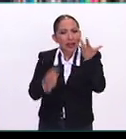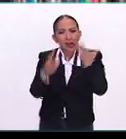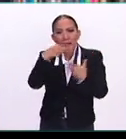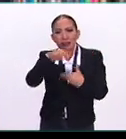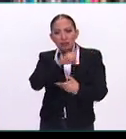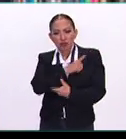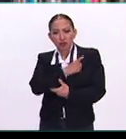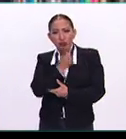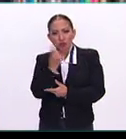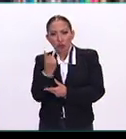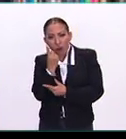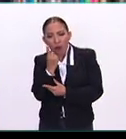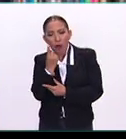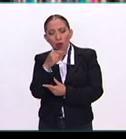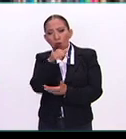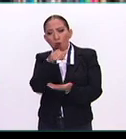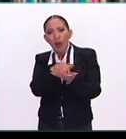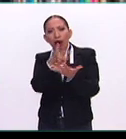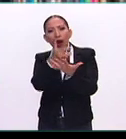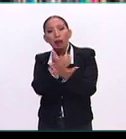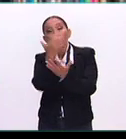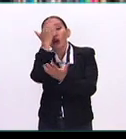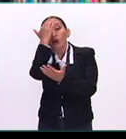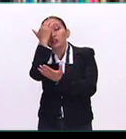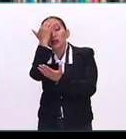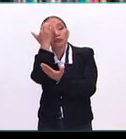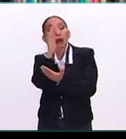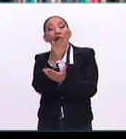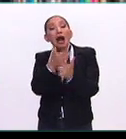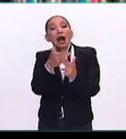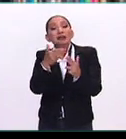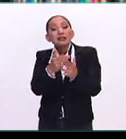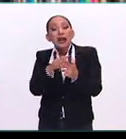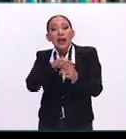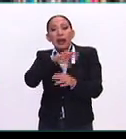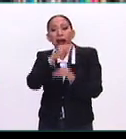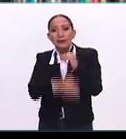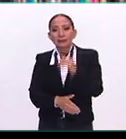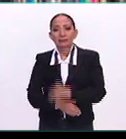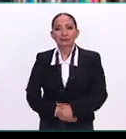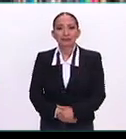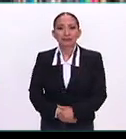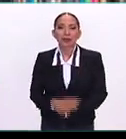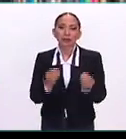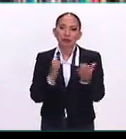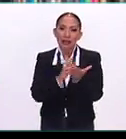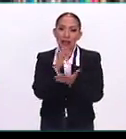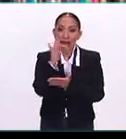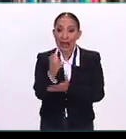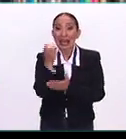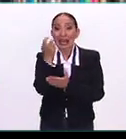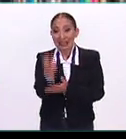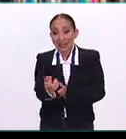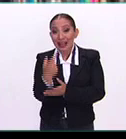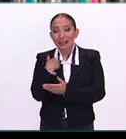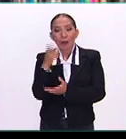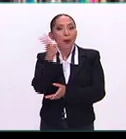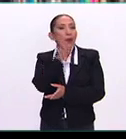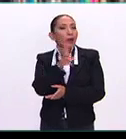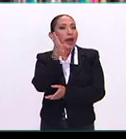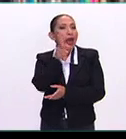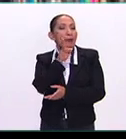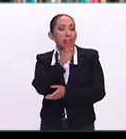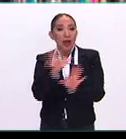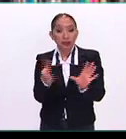reptil de soledad, aposento que no conoceremos hasta que nos devore. Bueno, muchas gracias. Pues esta fue una